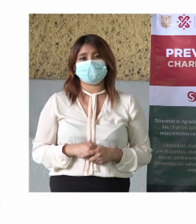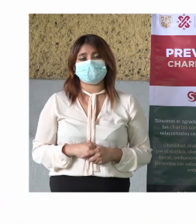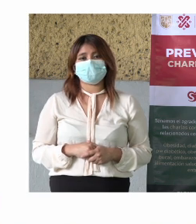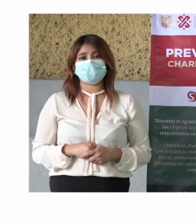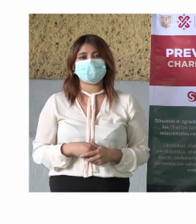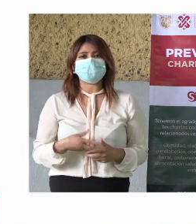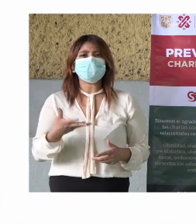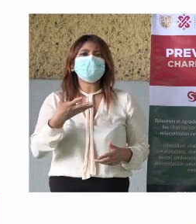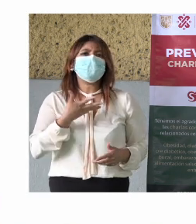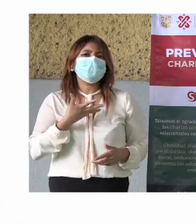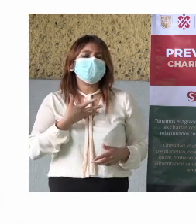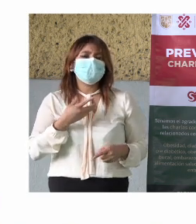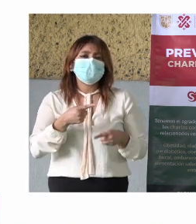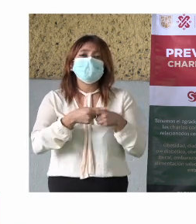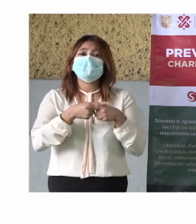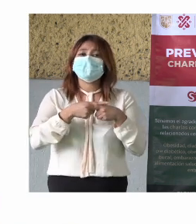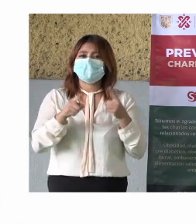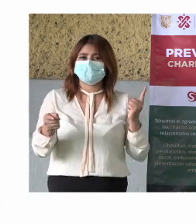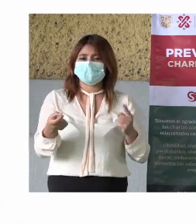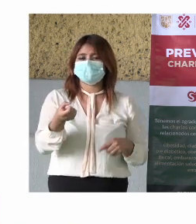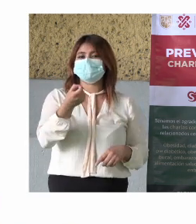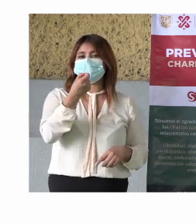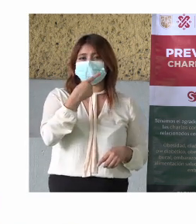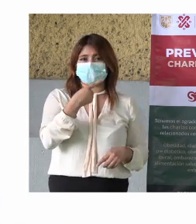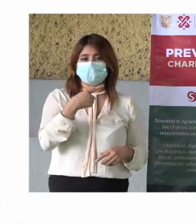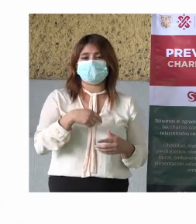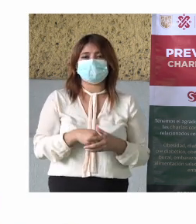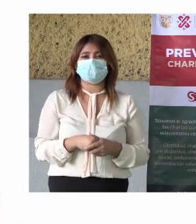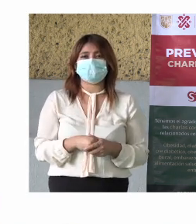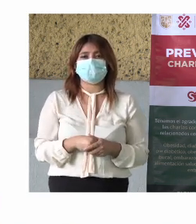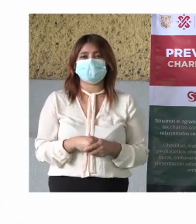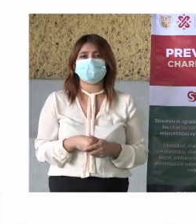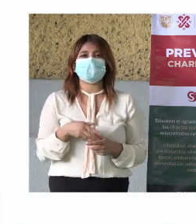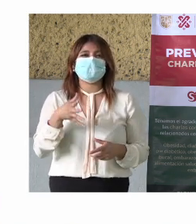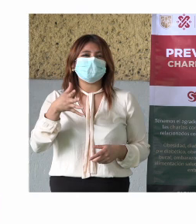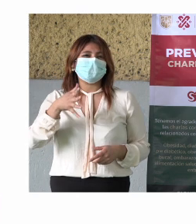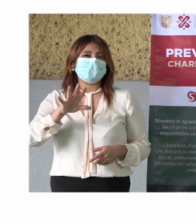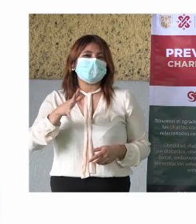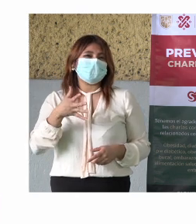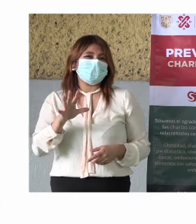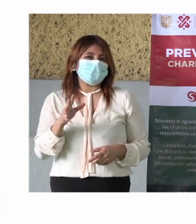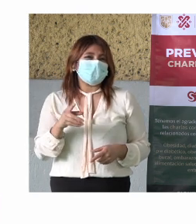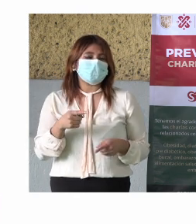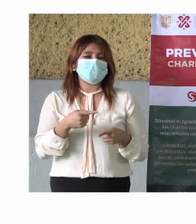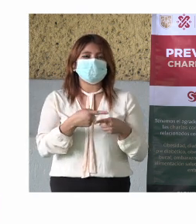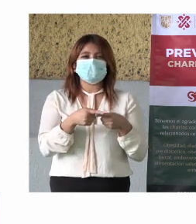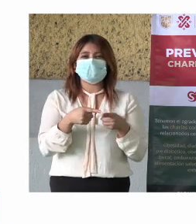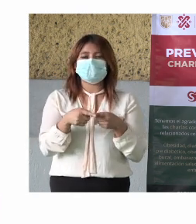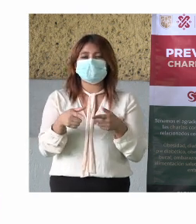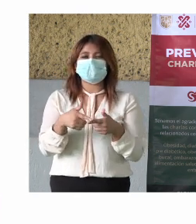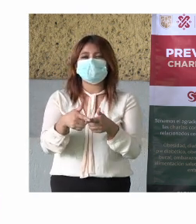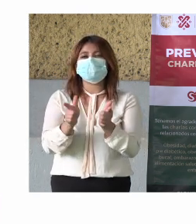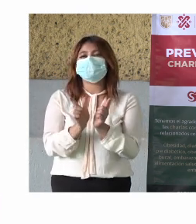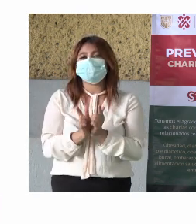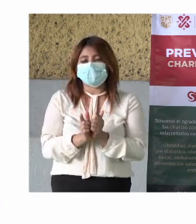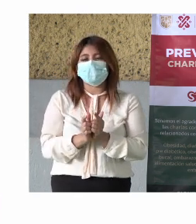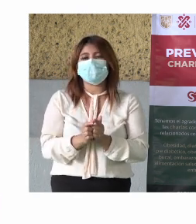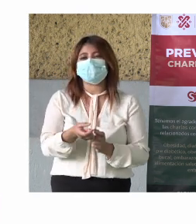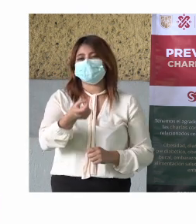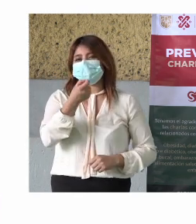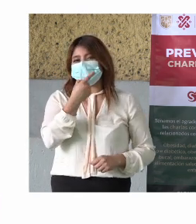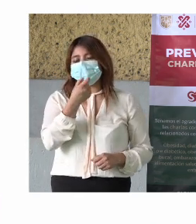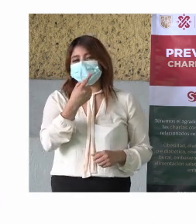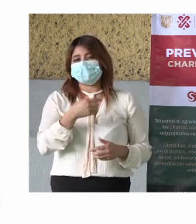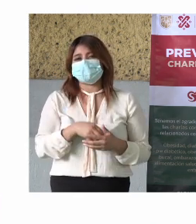Entonces, tenemos distintos medicamentos. Si se dan cuenta, pues más o menos tenemos estos distintos grupos de medicamentos, en